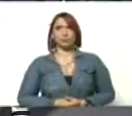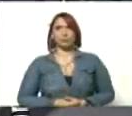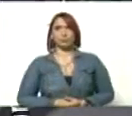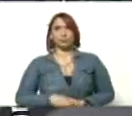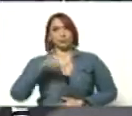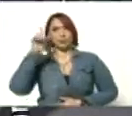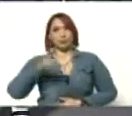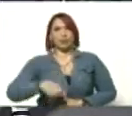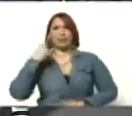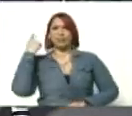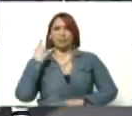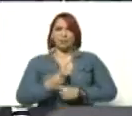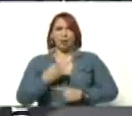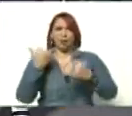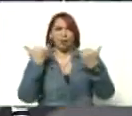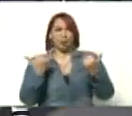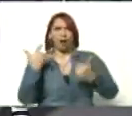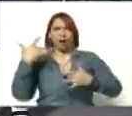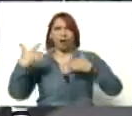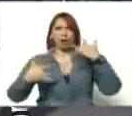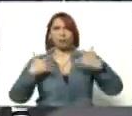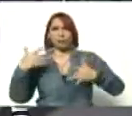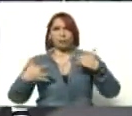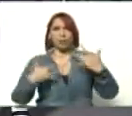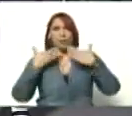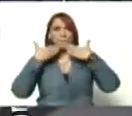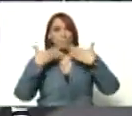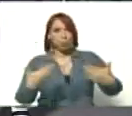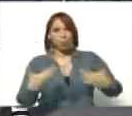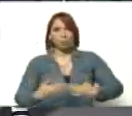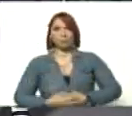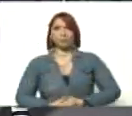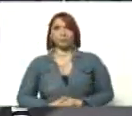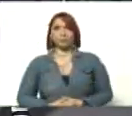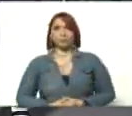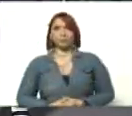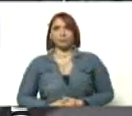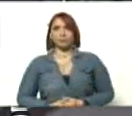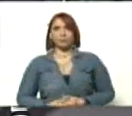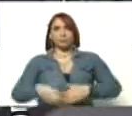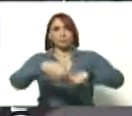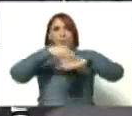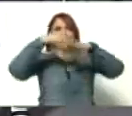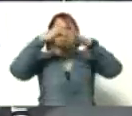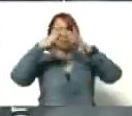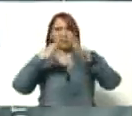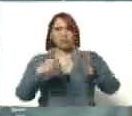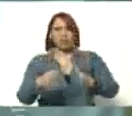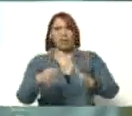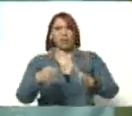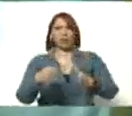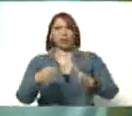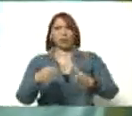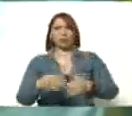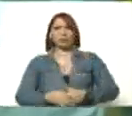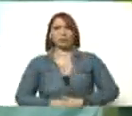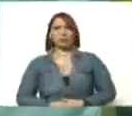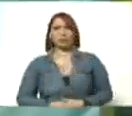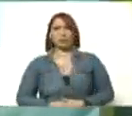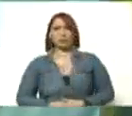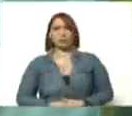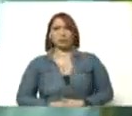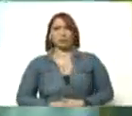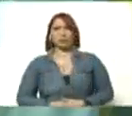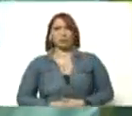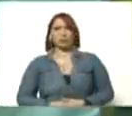debemos entonces en este acto darle un agradecimiento a ese ministerio que con pundonor y con